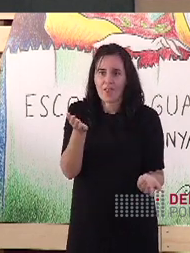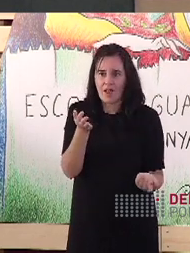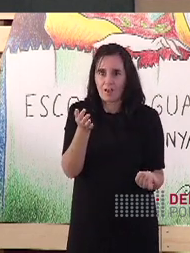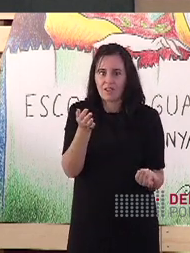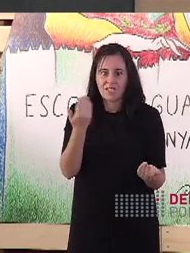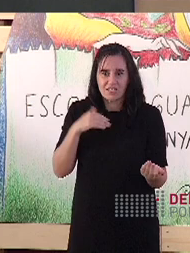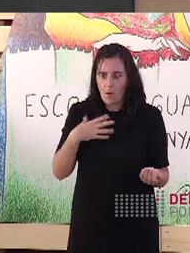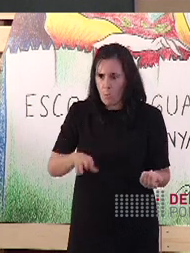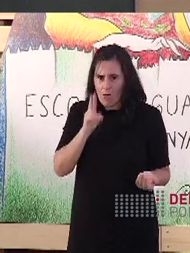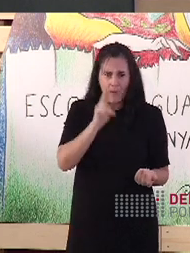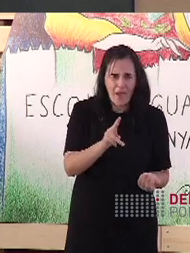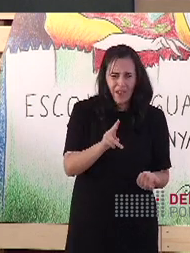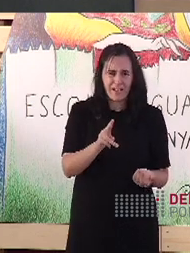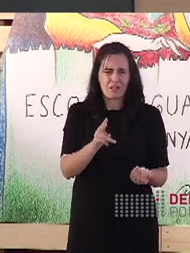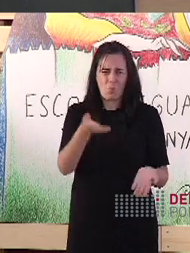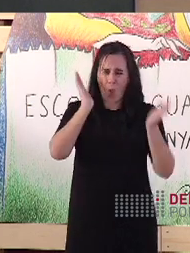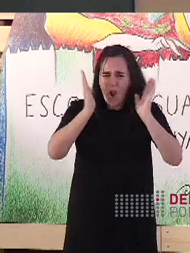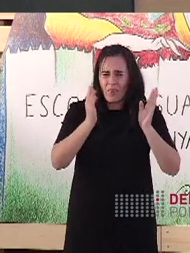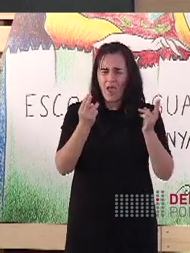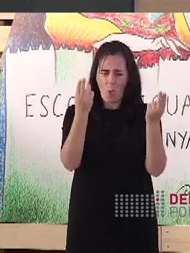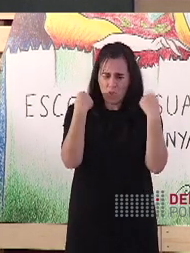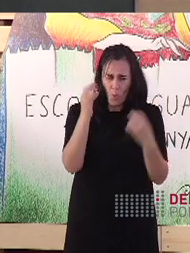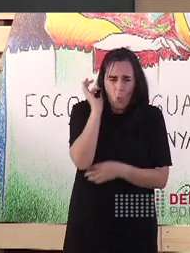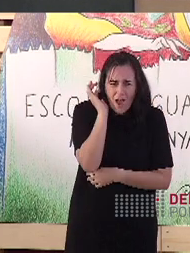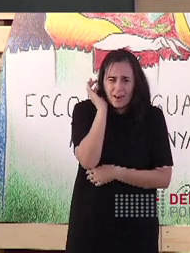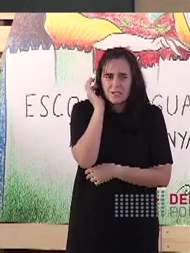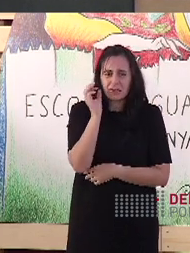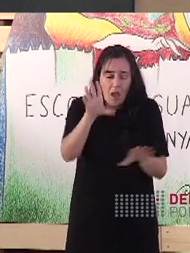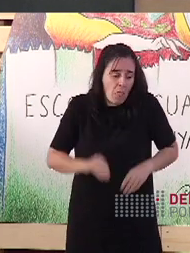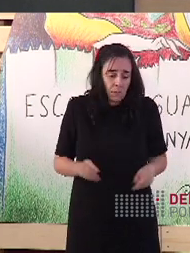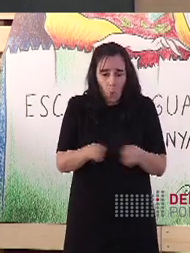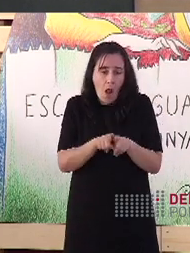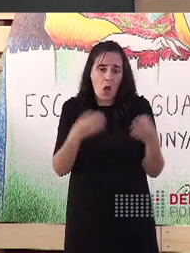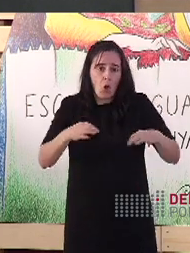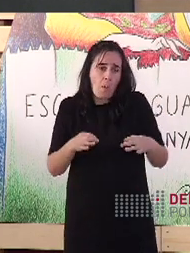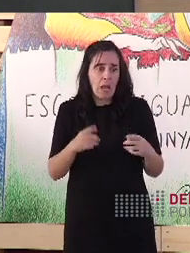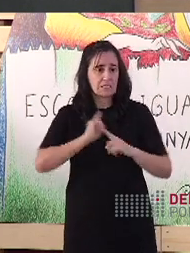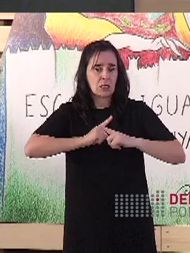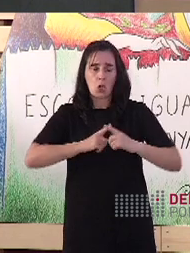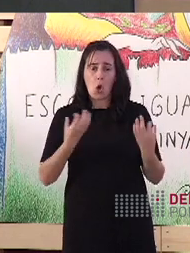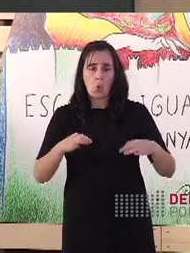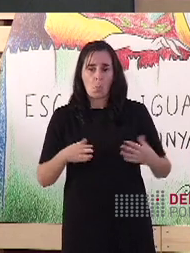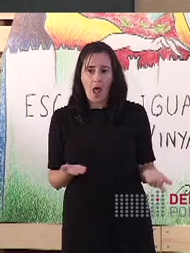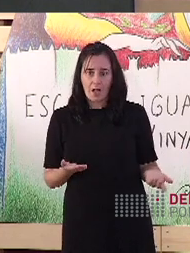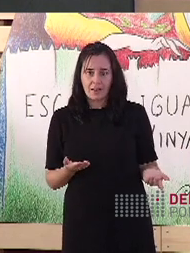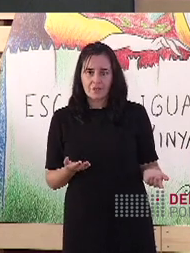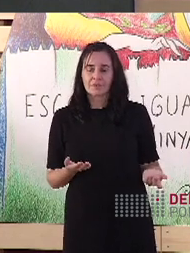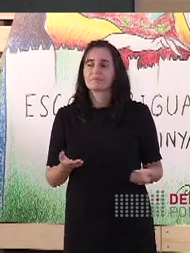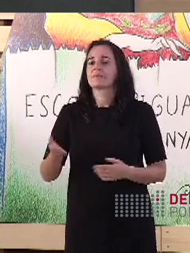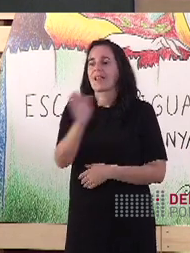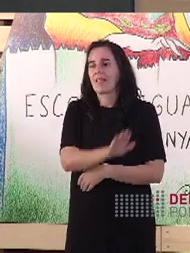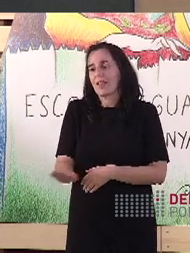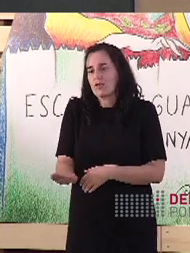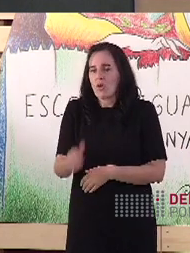de humillación, de denigración de las mujeres y las están normalizando y están recibiendo que eso es sexo. Ellos, que eso es lo que tienen que hacer,